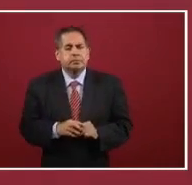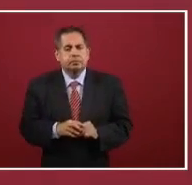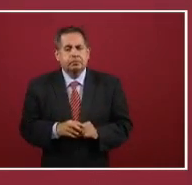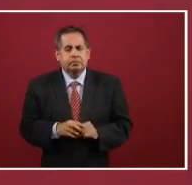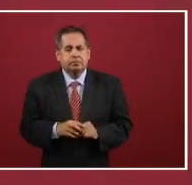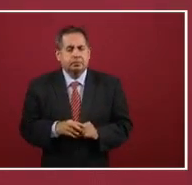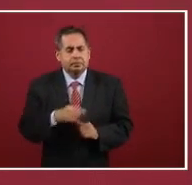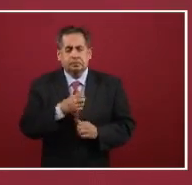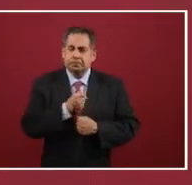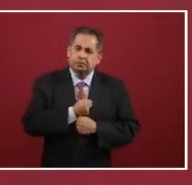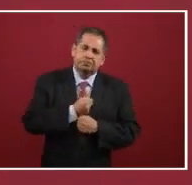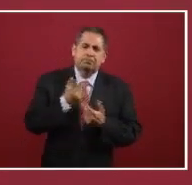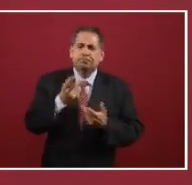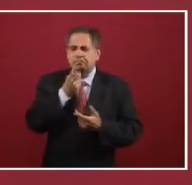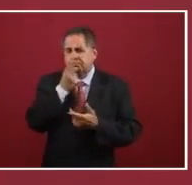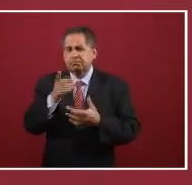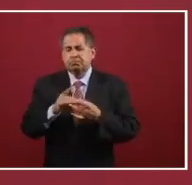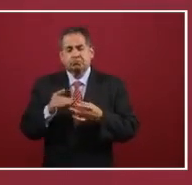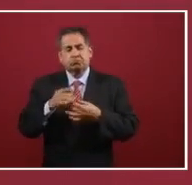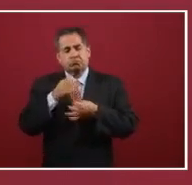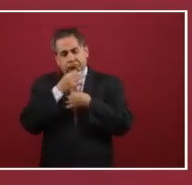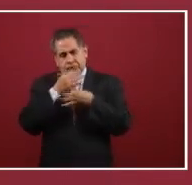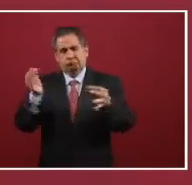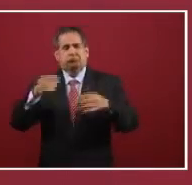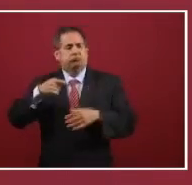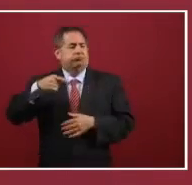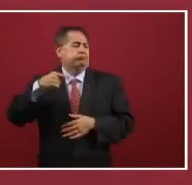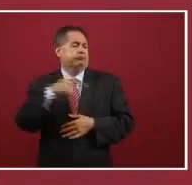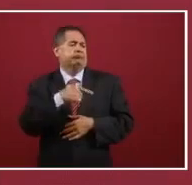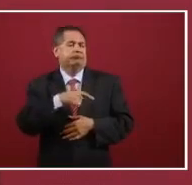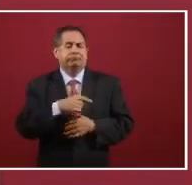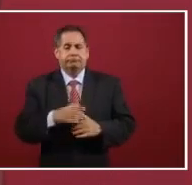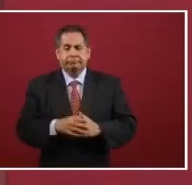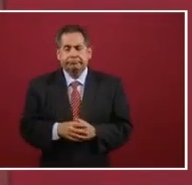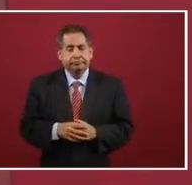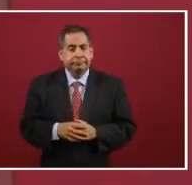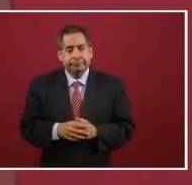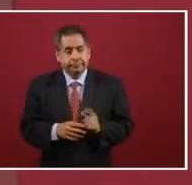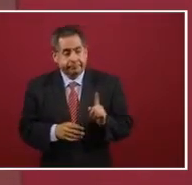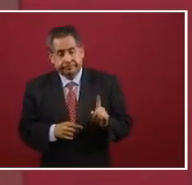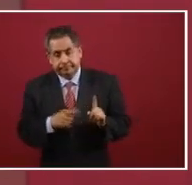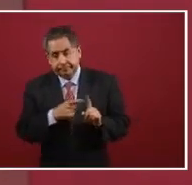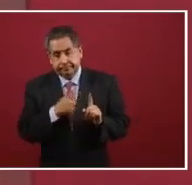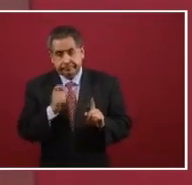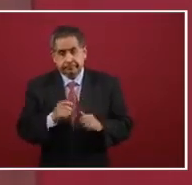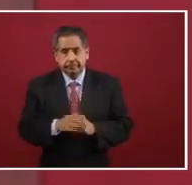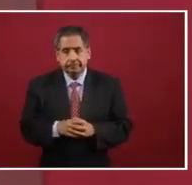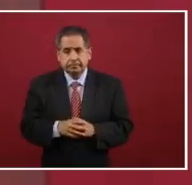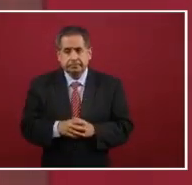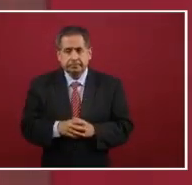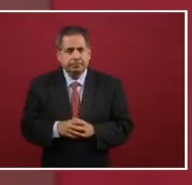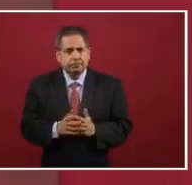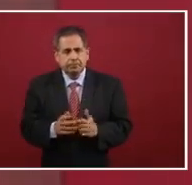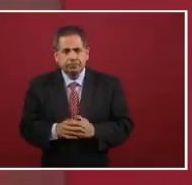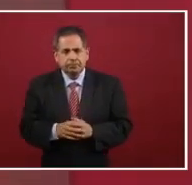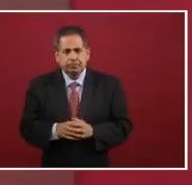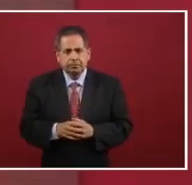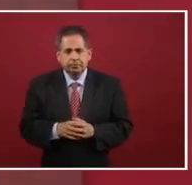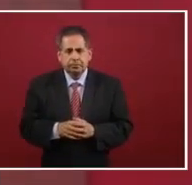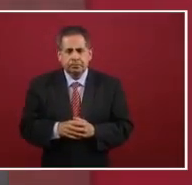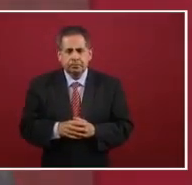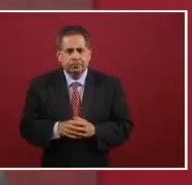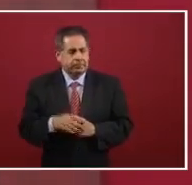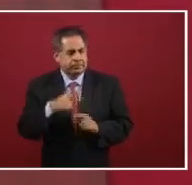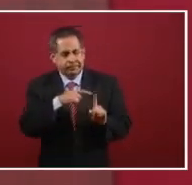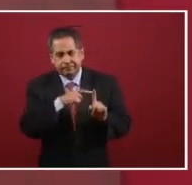de expresar, declaró de que no se le quita